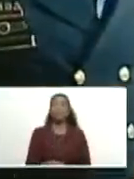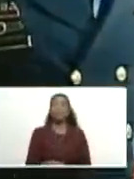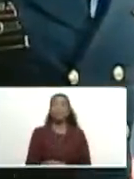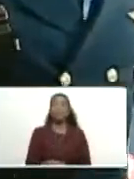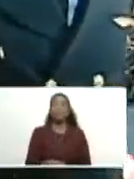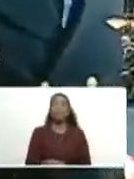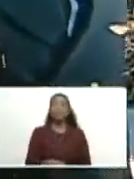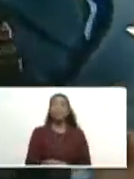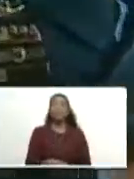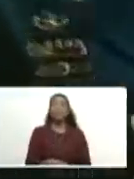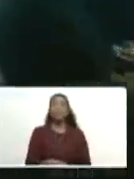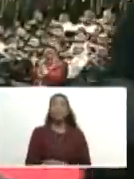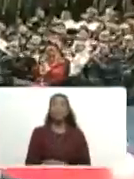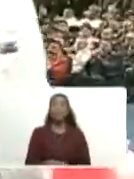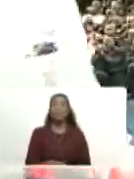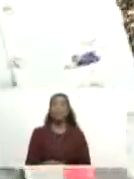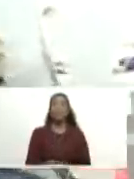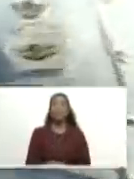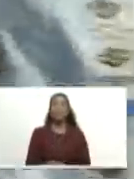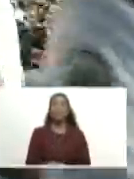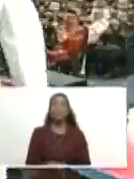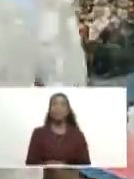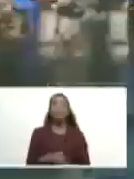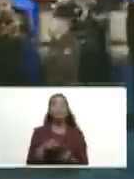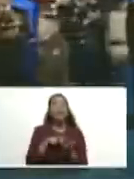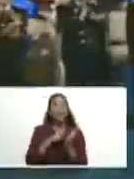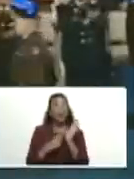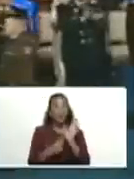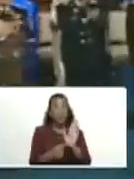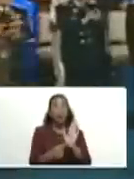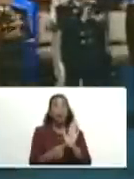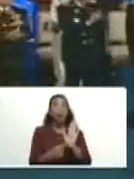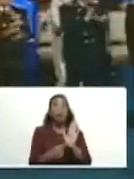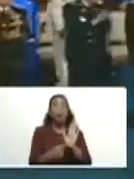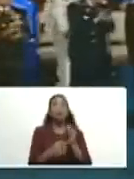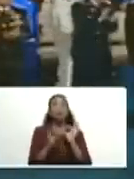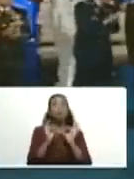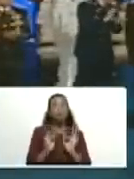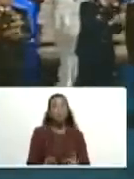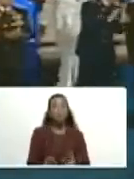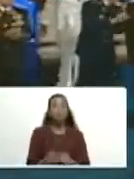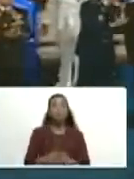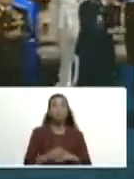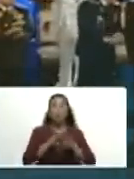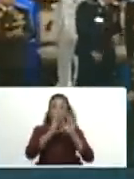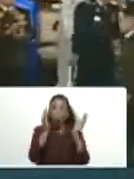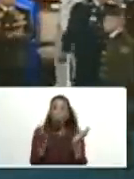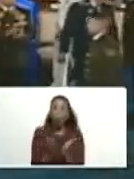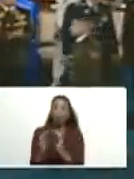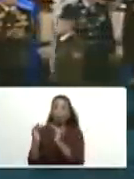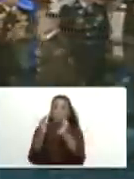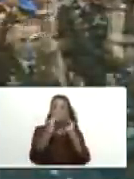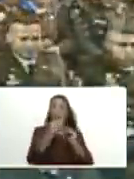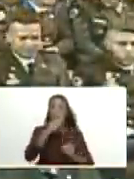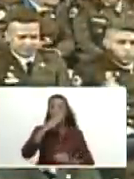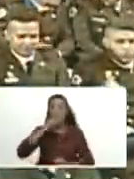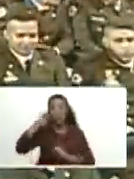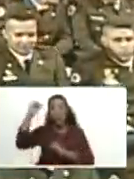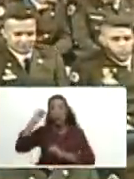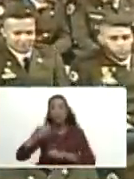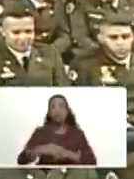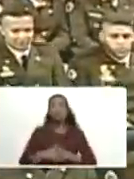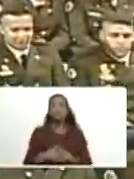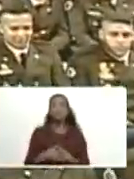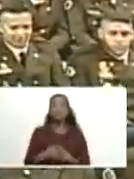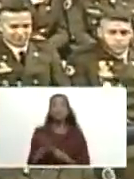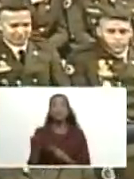frente, mar. Y se hace precisamente acreedora de la admiración del mundo entero. El presidente y comandante en jefe de